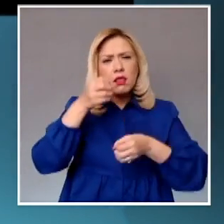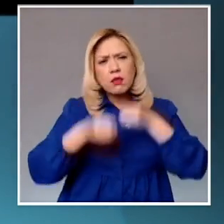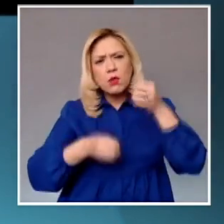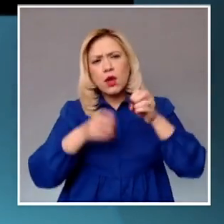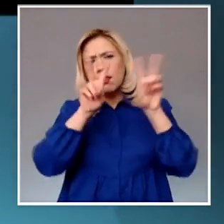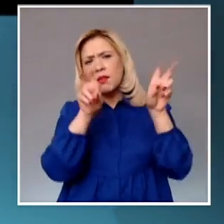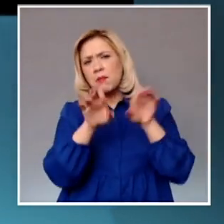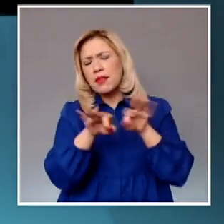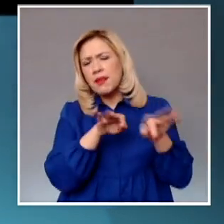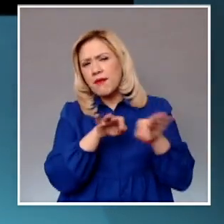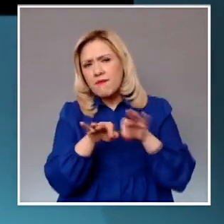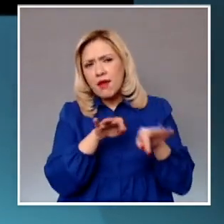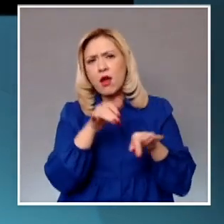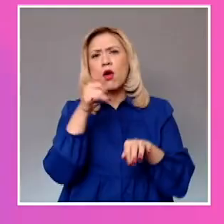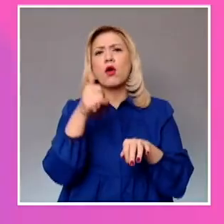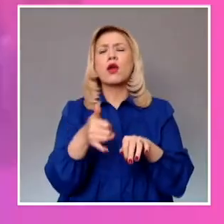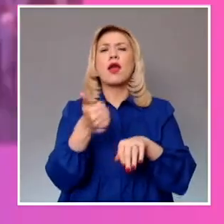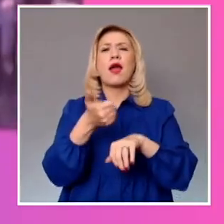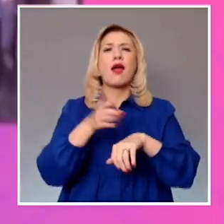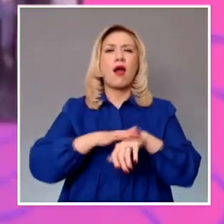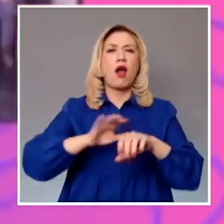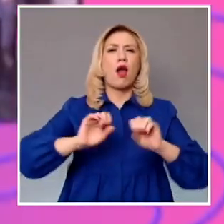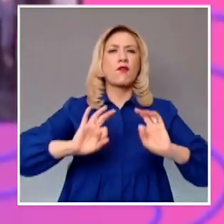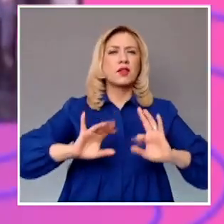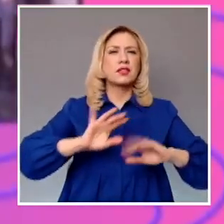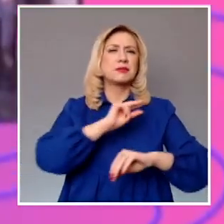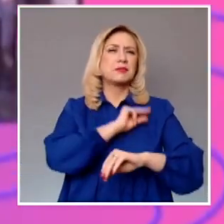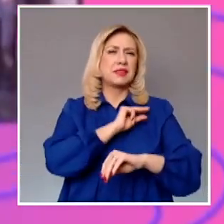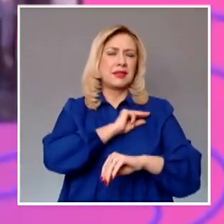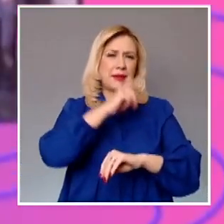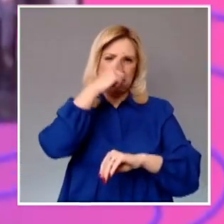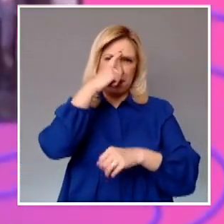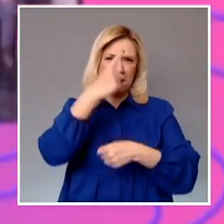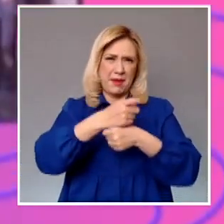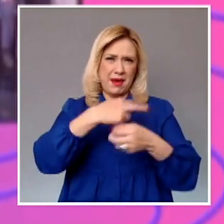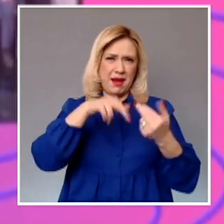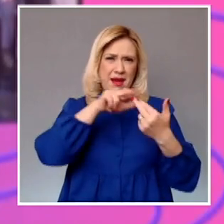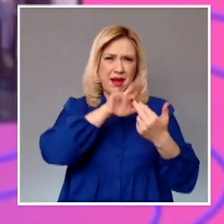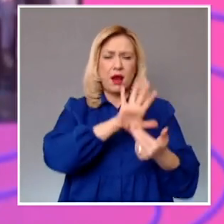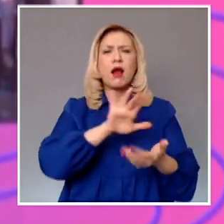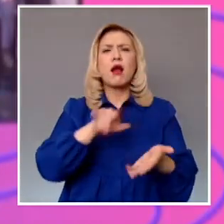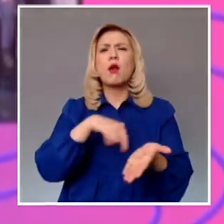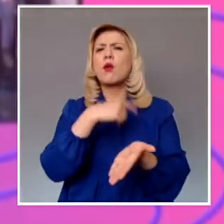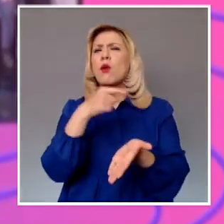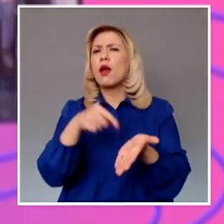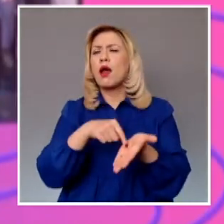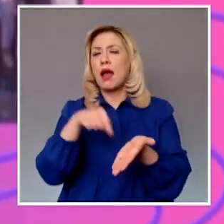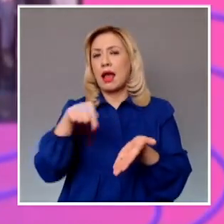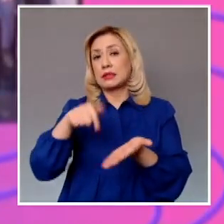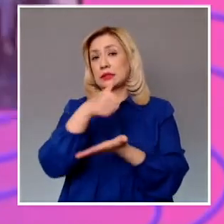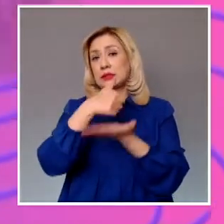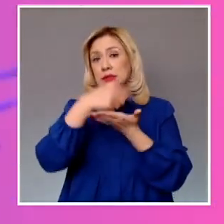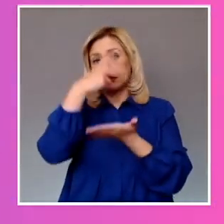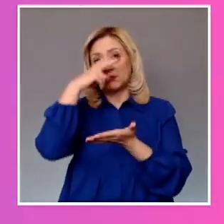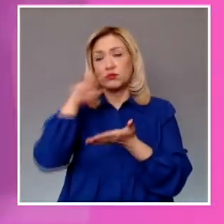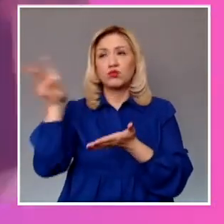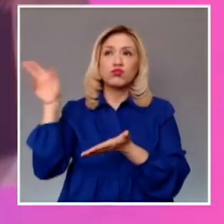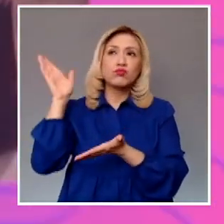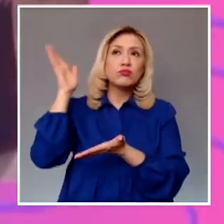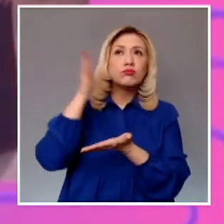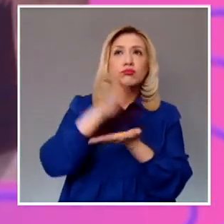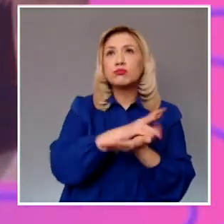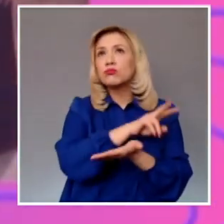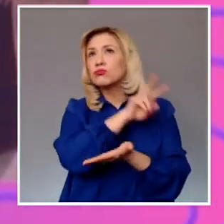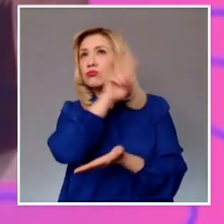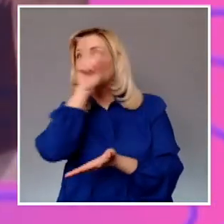órganos administrativos y especializados del primer circuito con residencia en la Ciudad de México. Aseguró que es palpable el compromiso